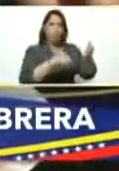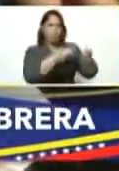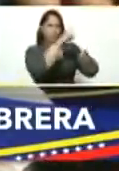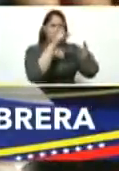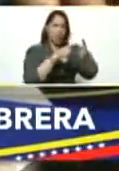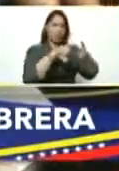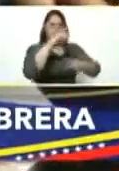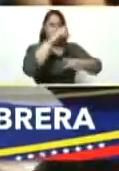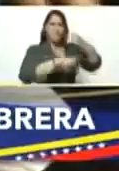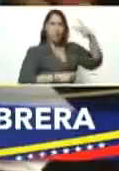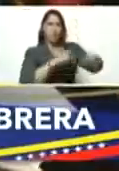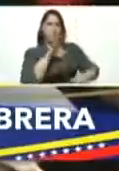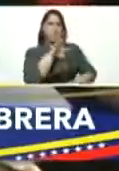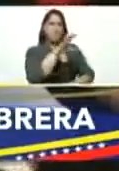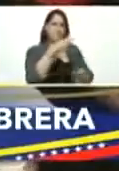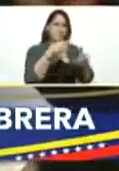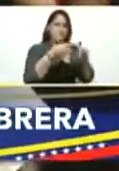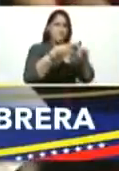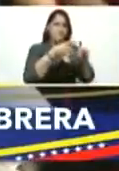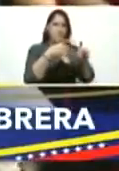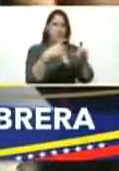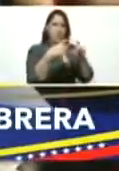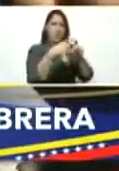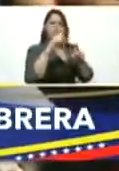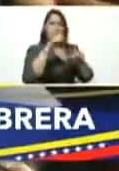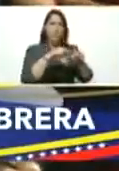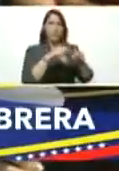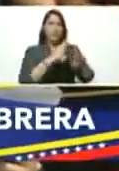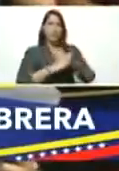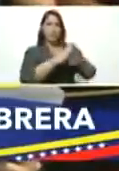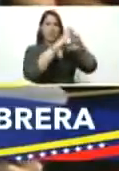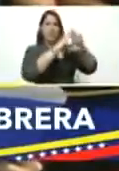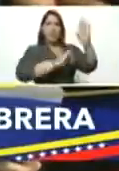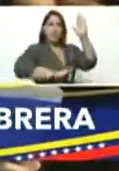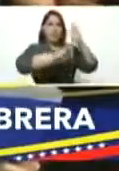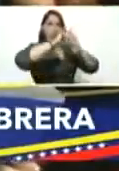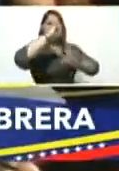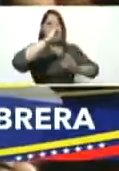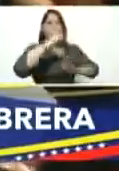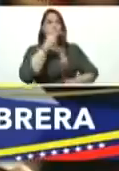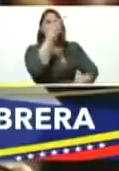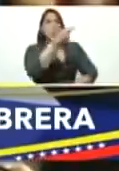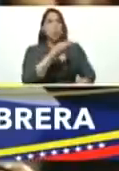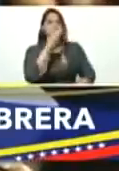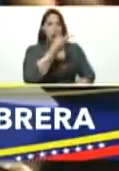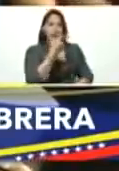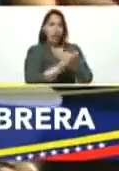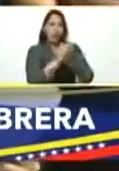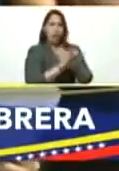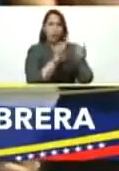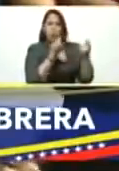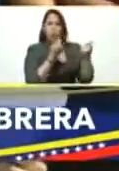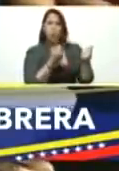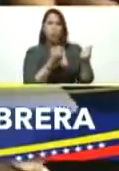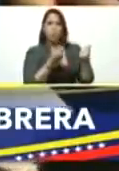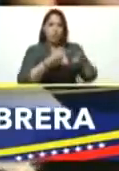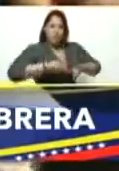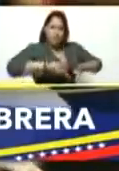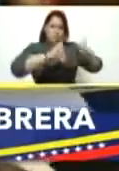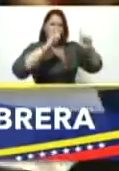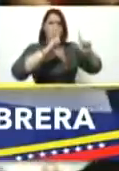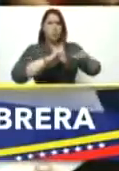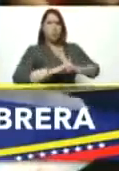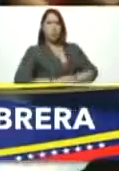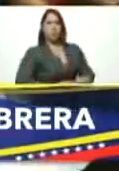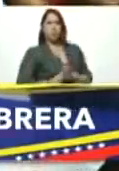programa de la patria deteniendo la inflación en una política económica que ha permitido